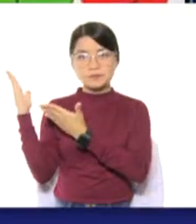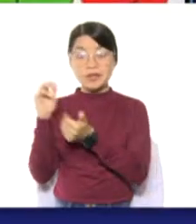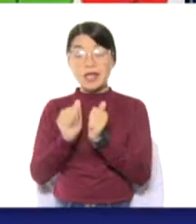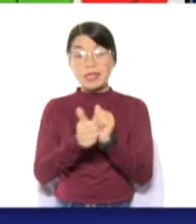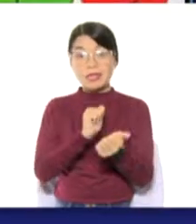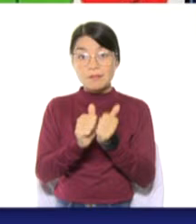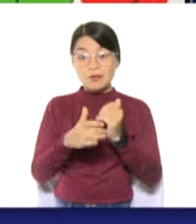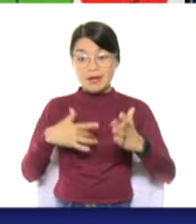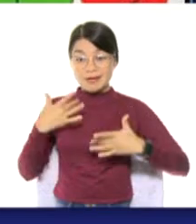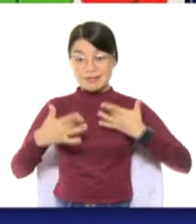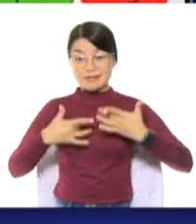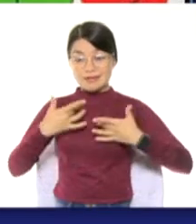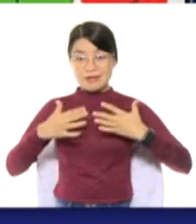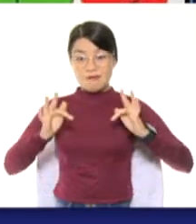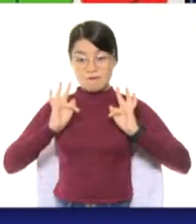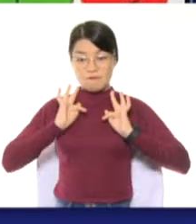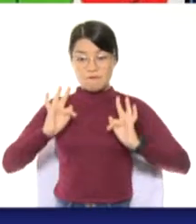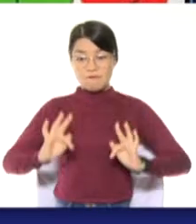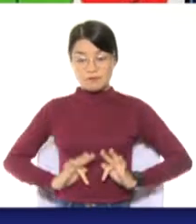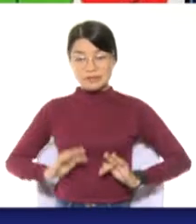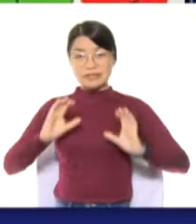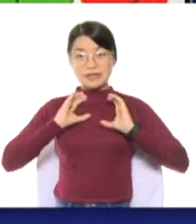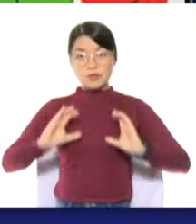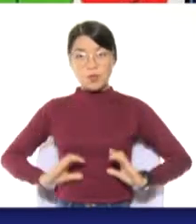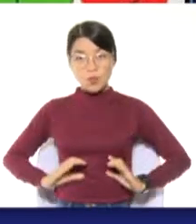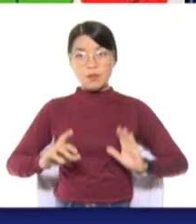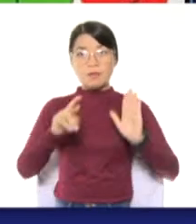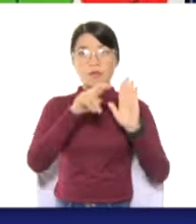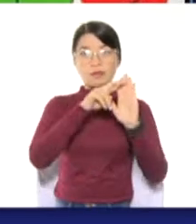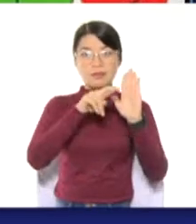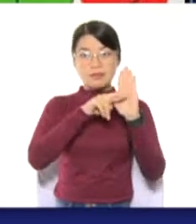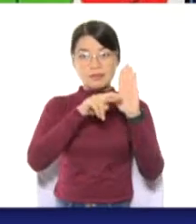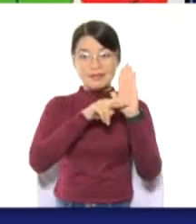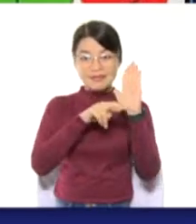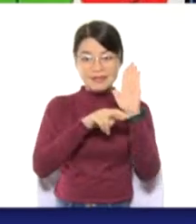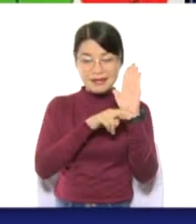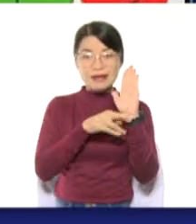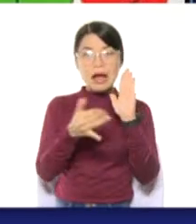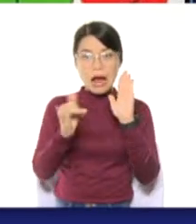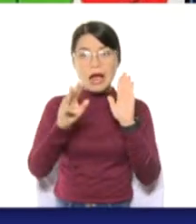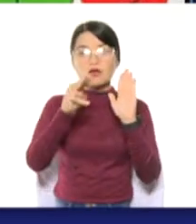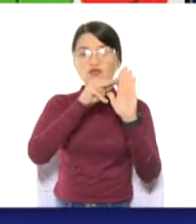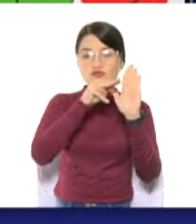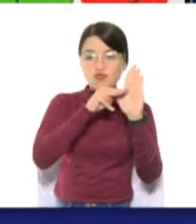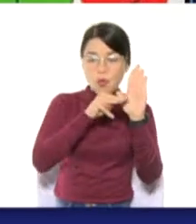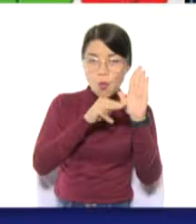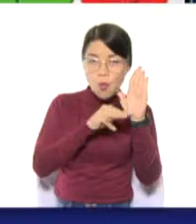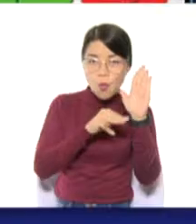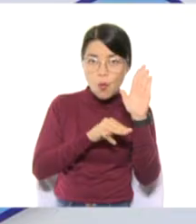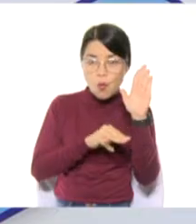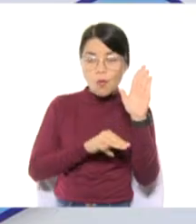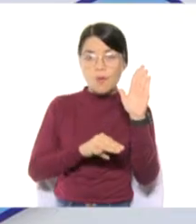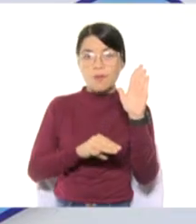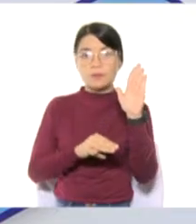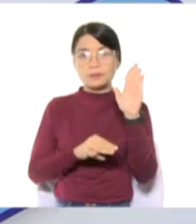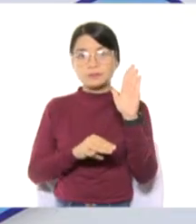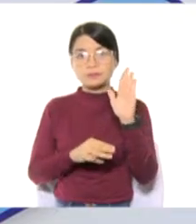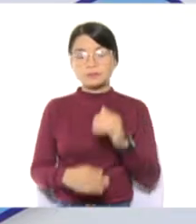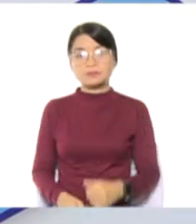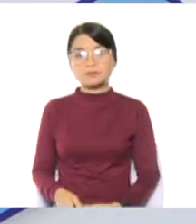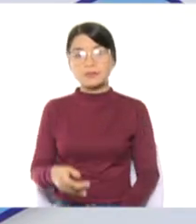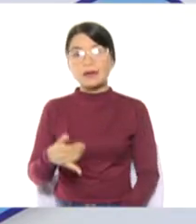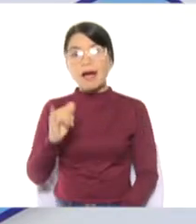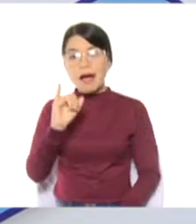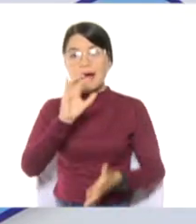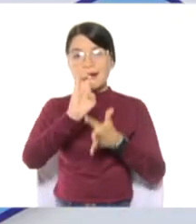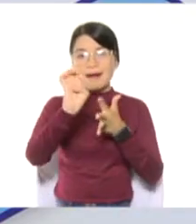física reglamentada, ¿ok? Posee normas de carácter competitivo, cuenta con una serie de elementos que lo hacen diferente al